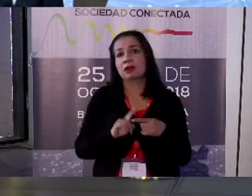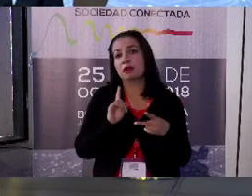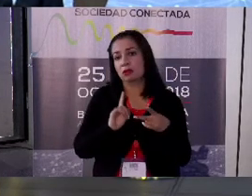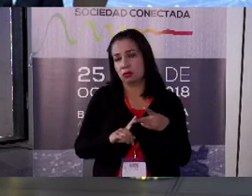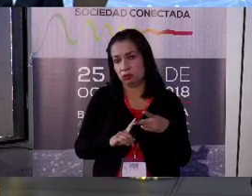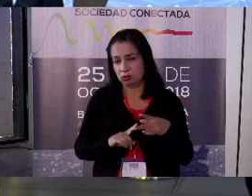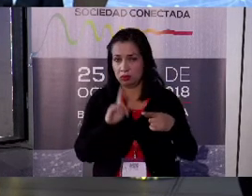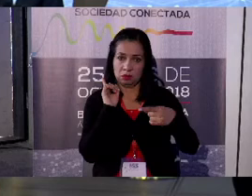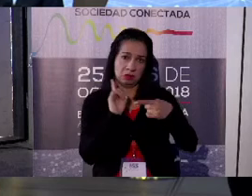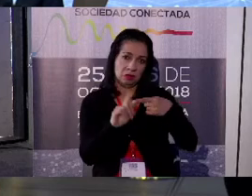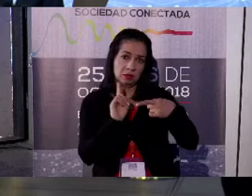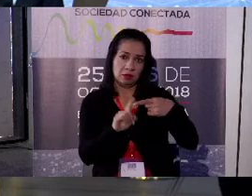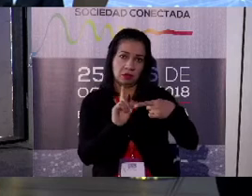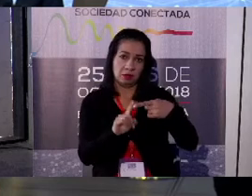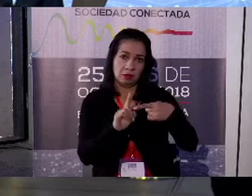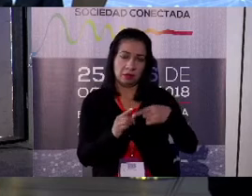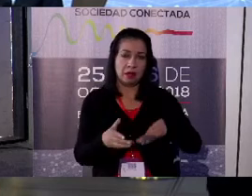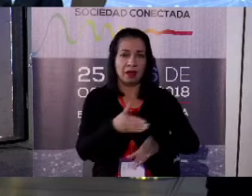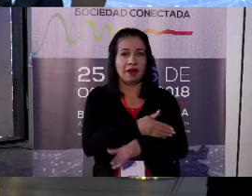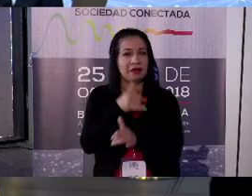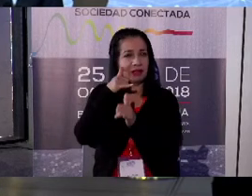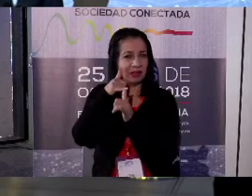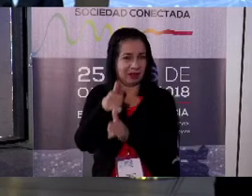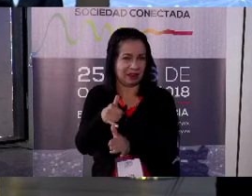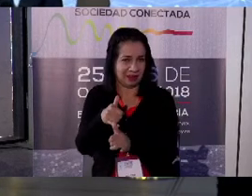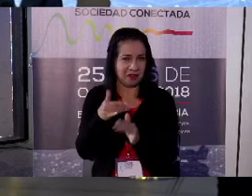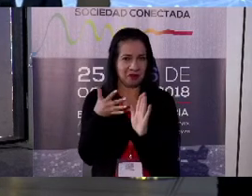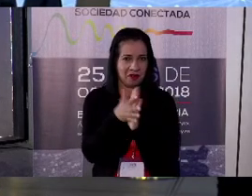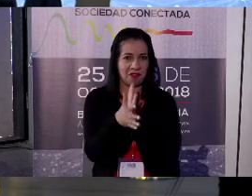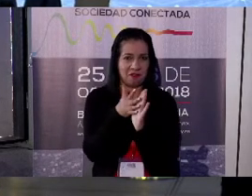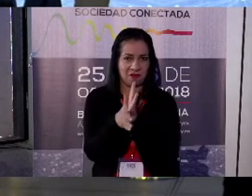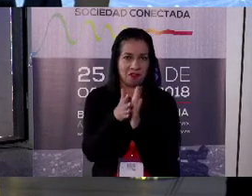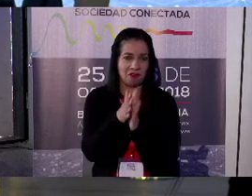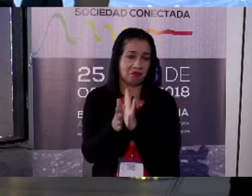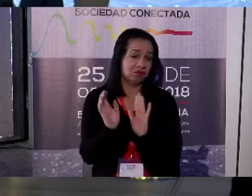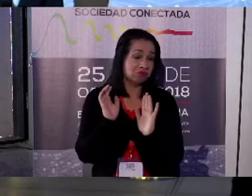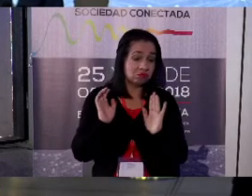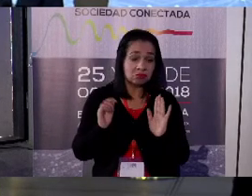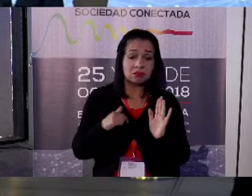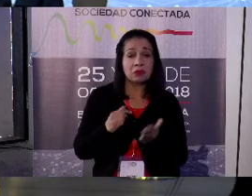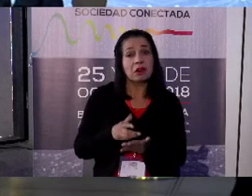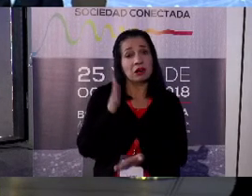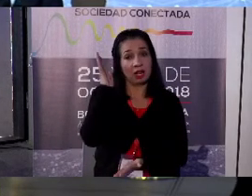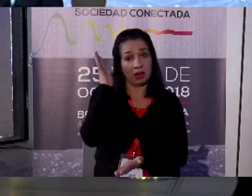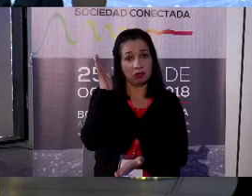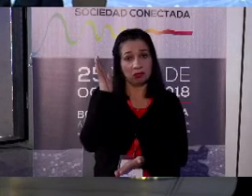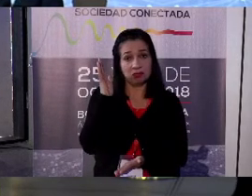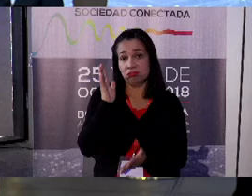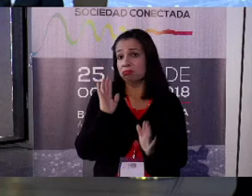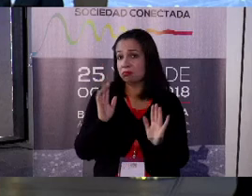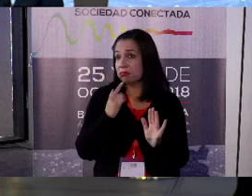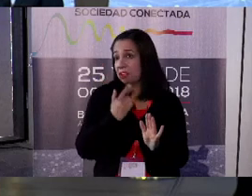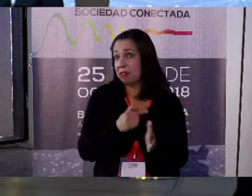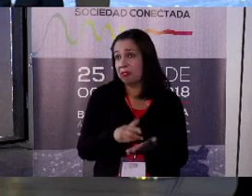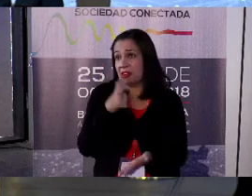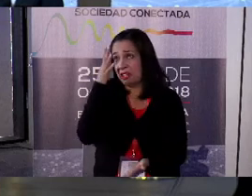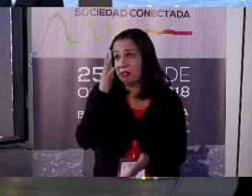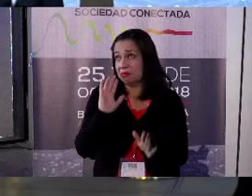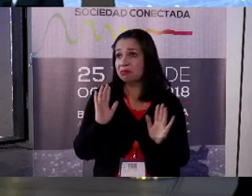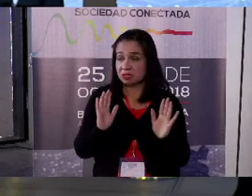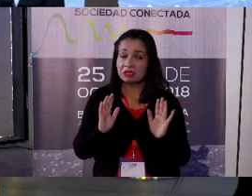el comentario de mi amigo el ingeniero Rafael Sánchez somos ricos voy a llevar eso a mi